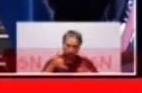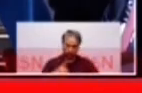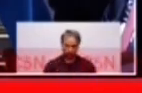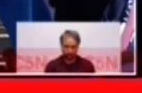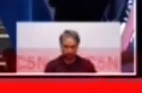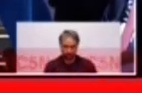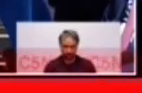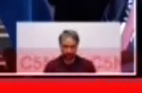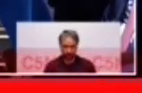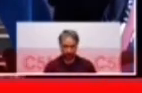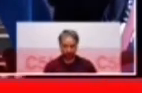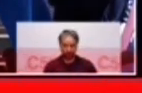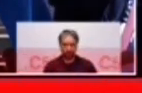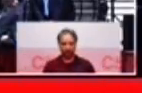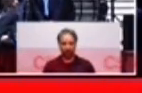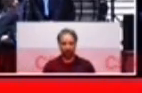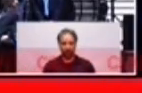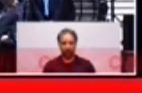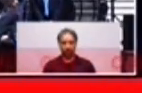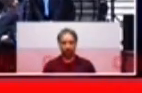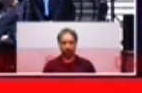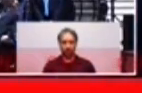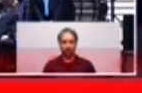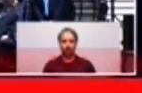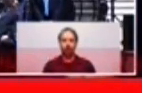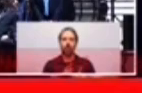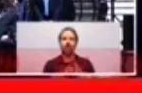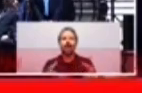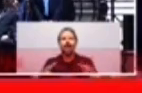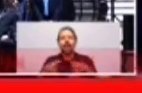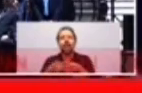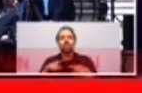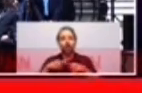viendo día clave mañana Eh bueno los dejo vo